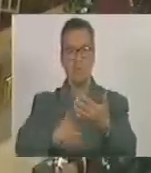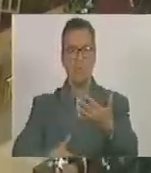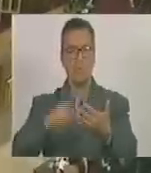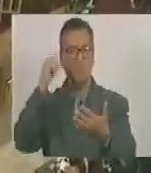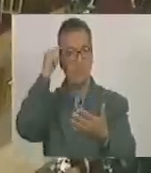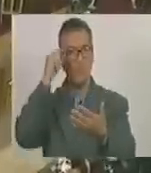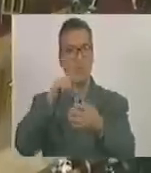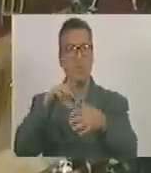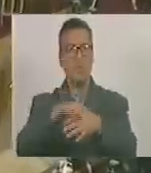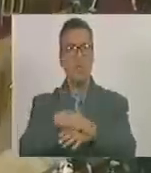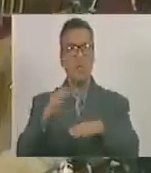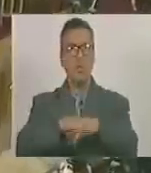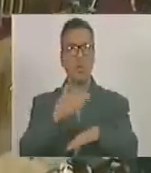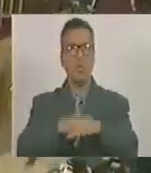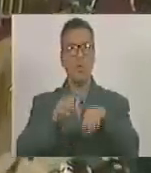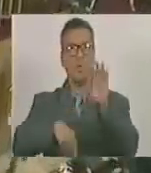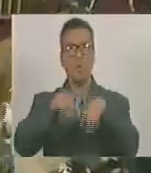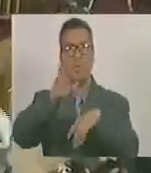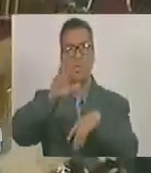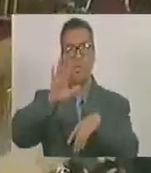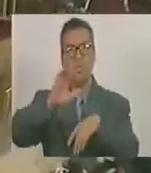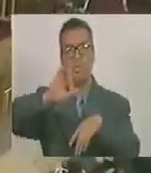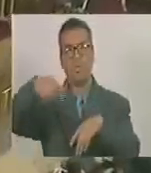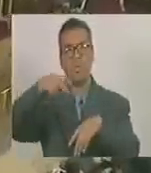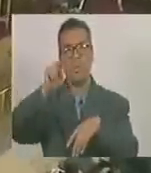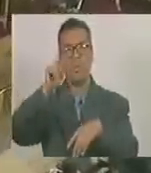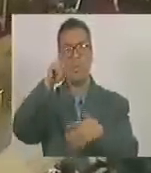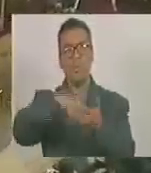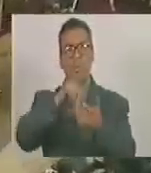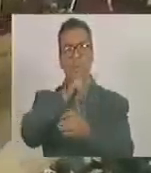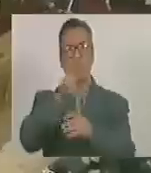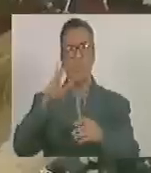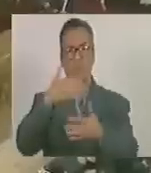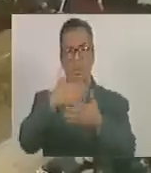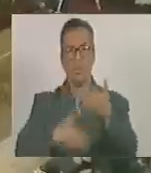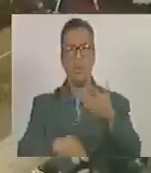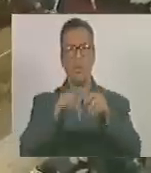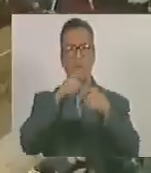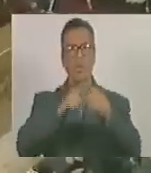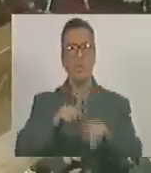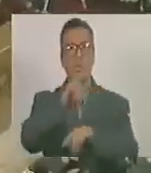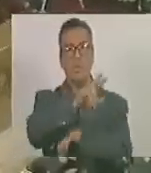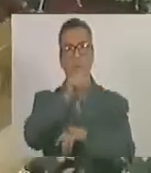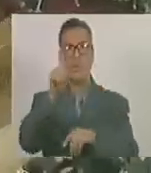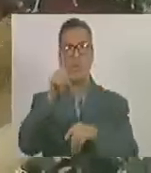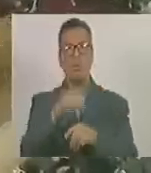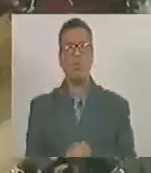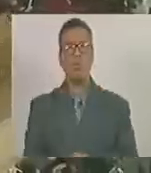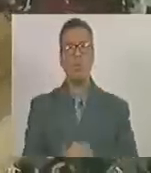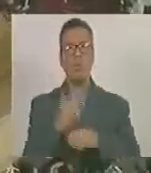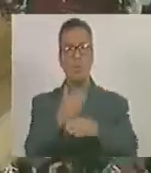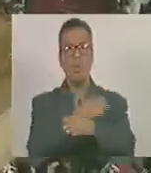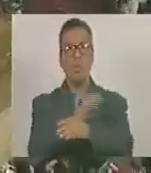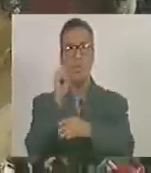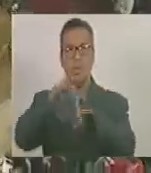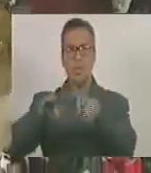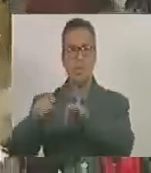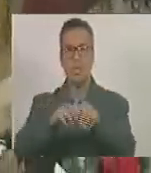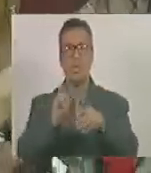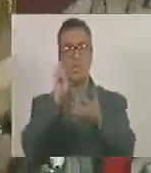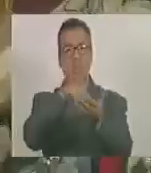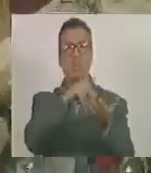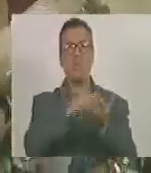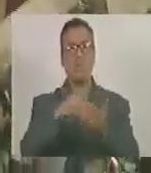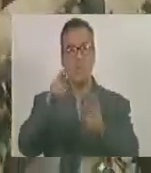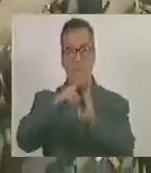sesión ordinaria del día jueves 15 de junio de 2023. Acta número 31. Previo anuncio a Secretaría de la existencia